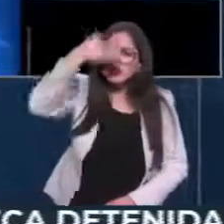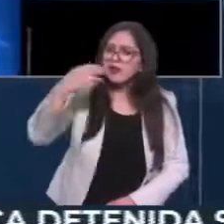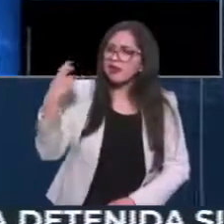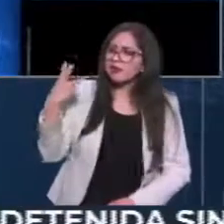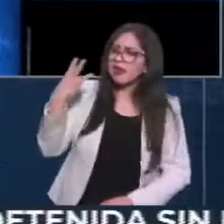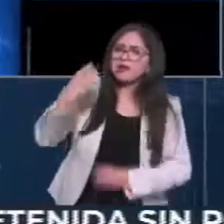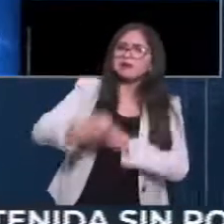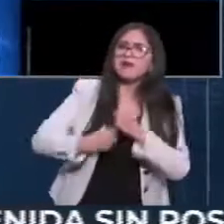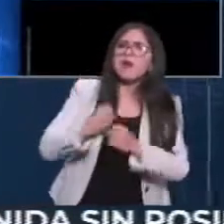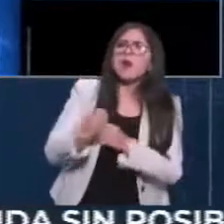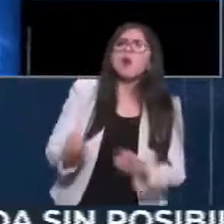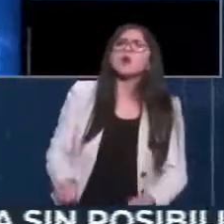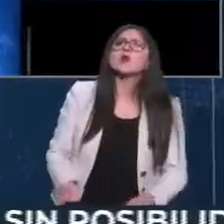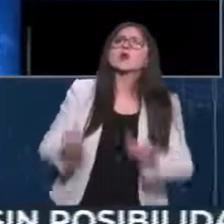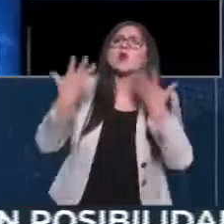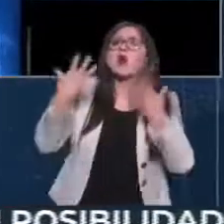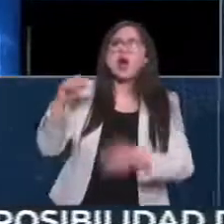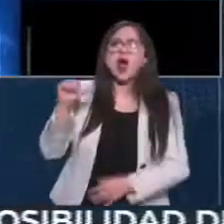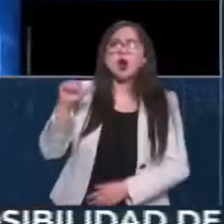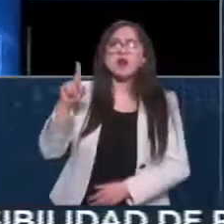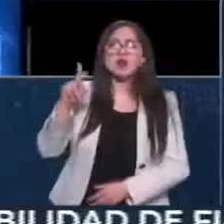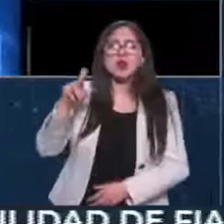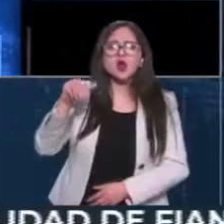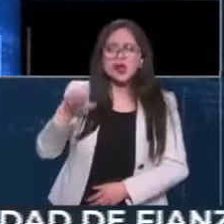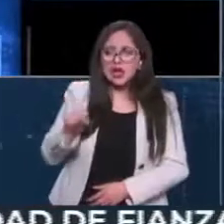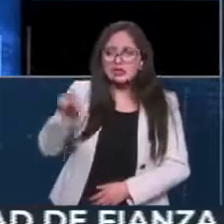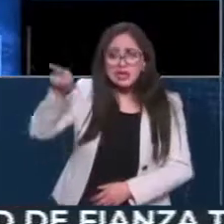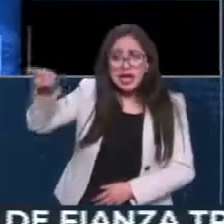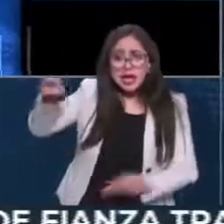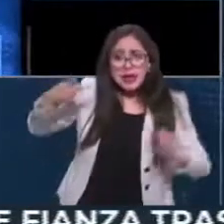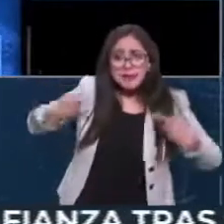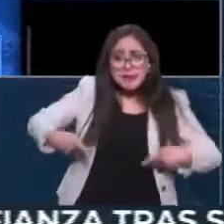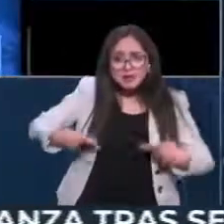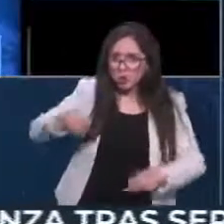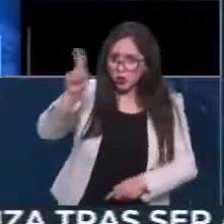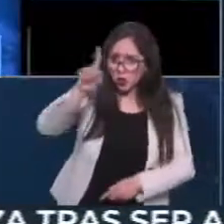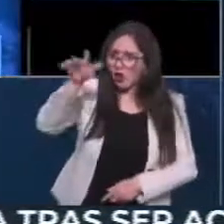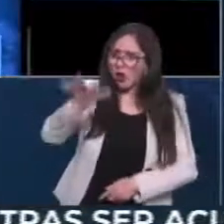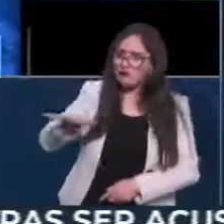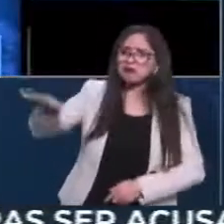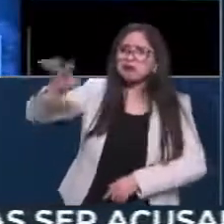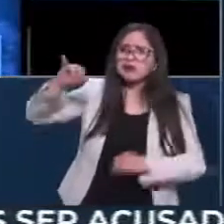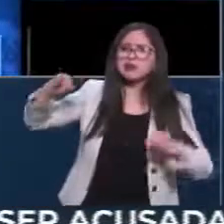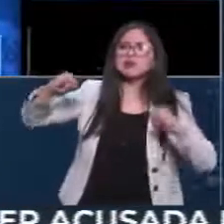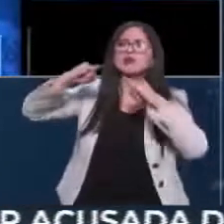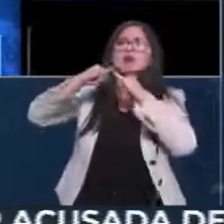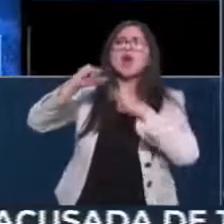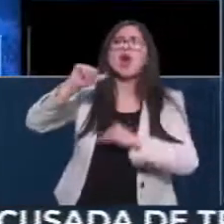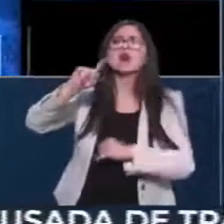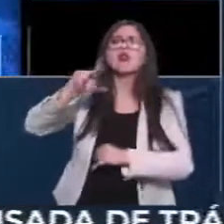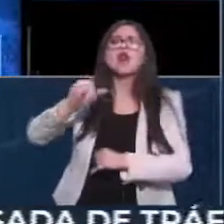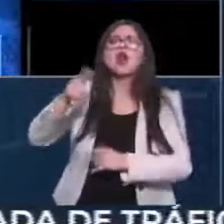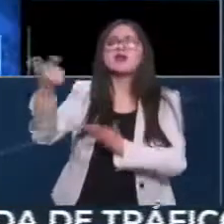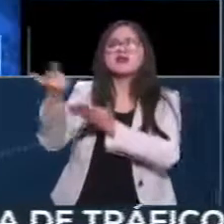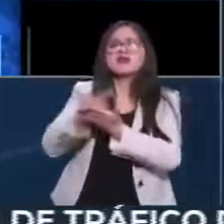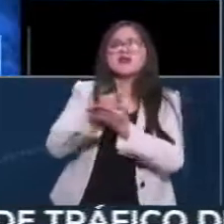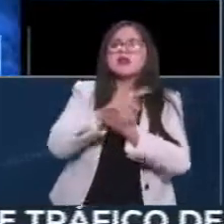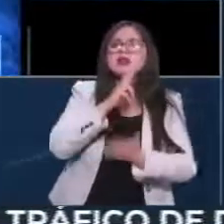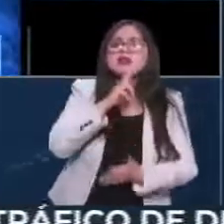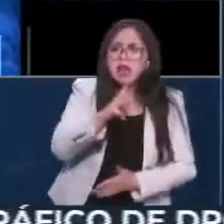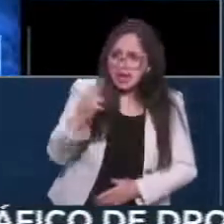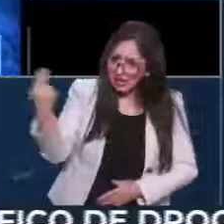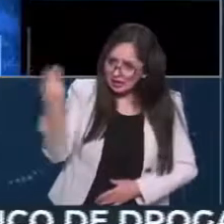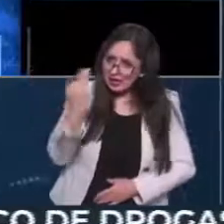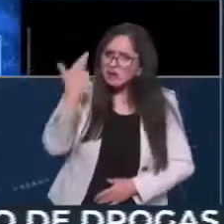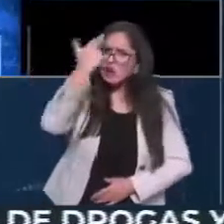cuántas auditorías le han hecho al auditor superior, no a él como persona, a la auditoría, en qué consistieron los resultados, deberían ser públicos, debería